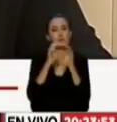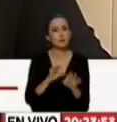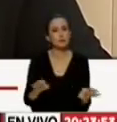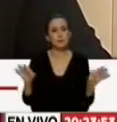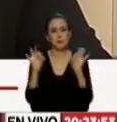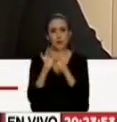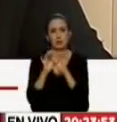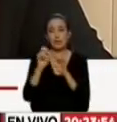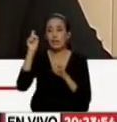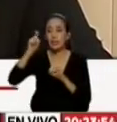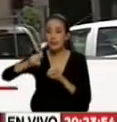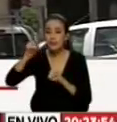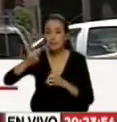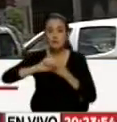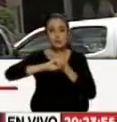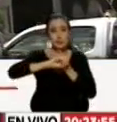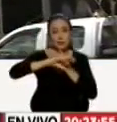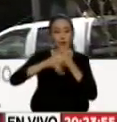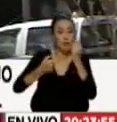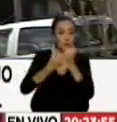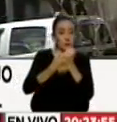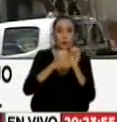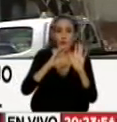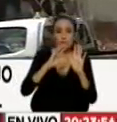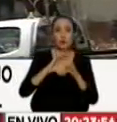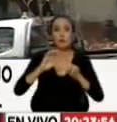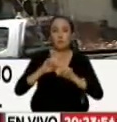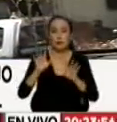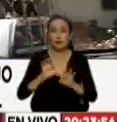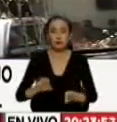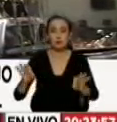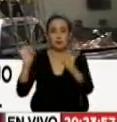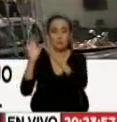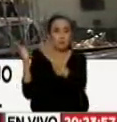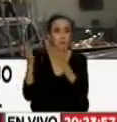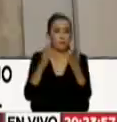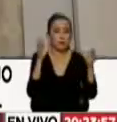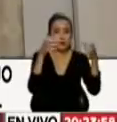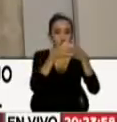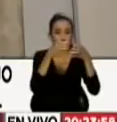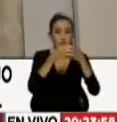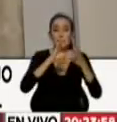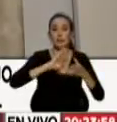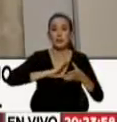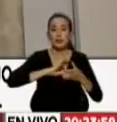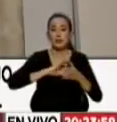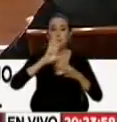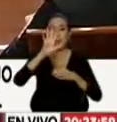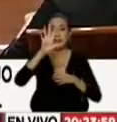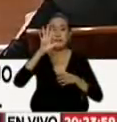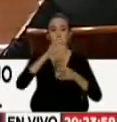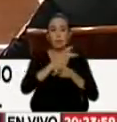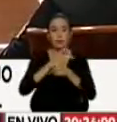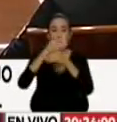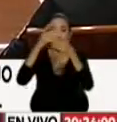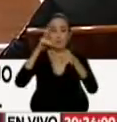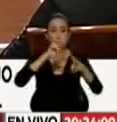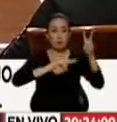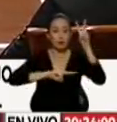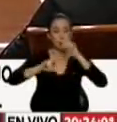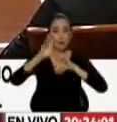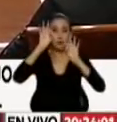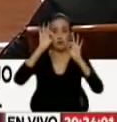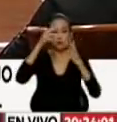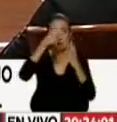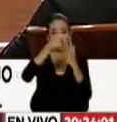es necesario el auspicio. El pleno del CNE transitorio conformó comisión técnica con 5 funcionarios. Analizará el cumplimiento